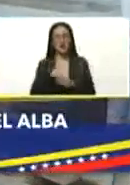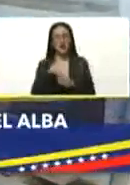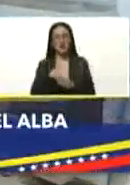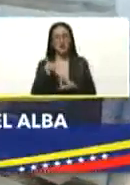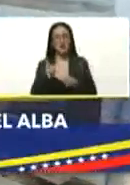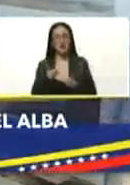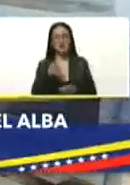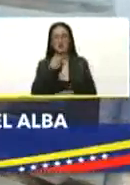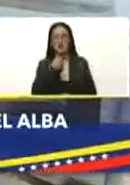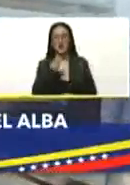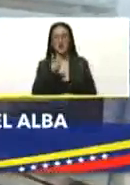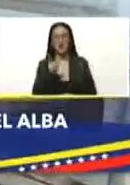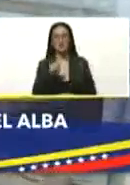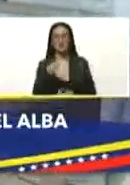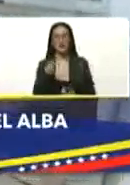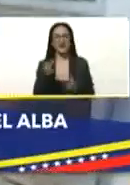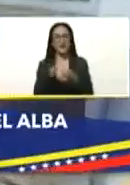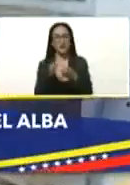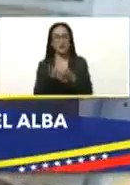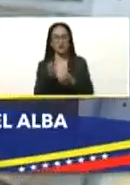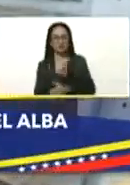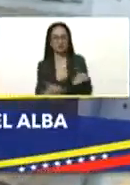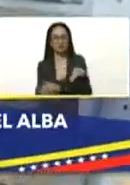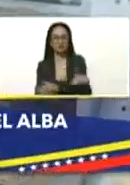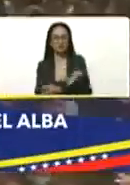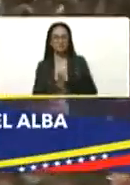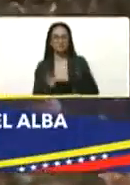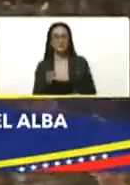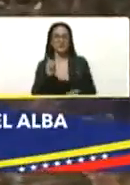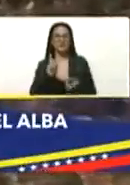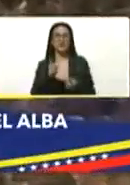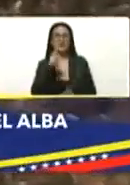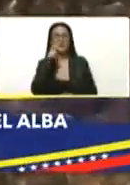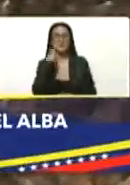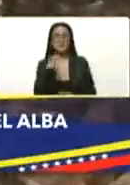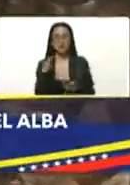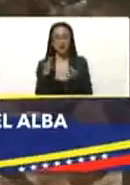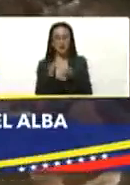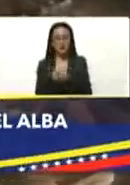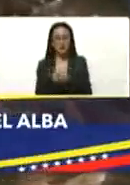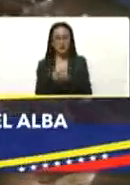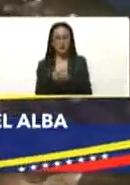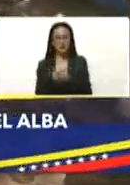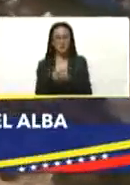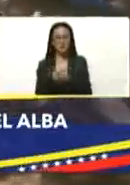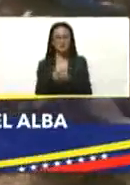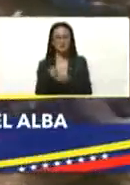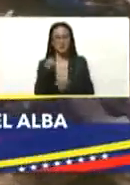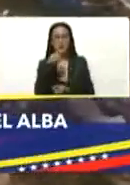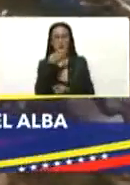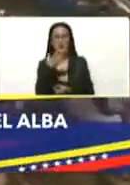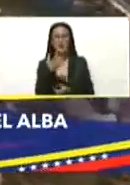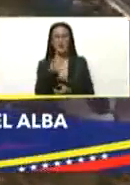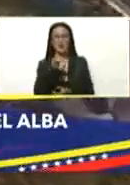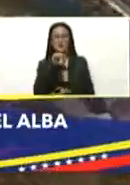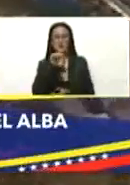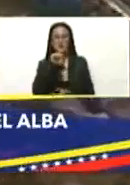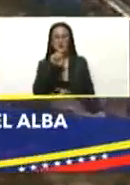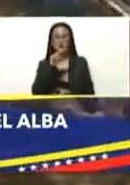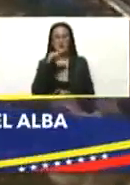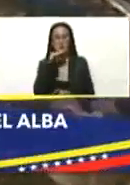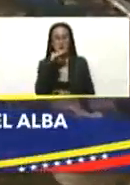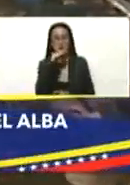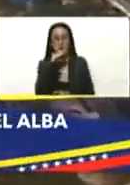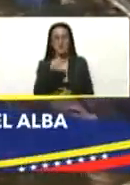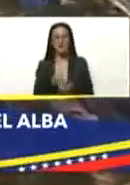a la pandilla de infelices, porque hay gente, como usted dice, muy minoritaria, que con lo bueno se ponen bravos, que con lo